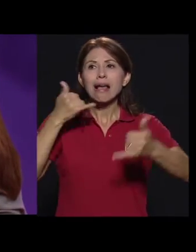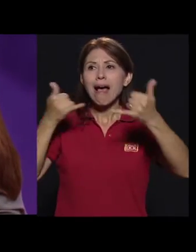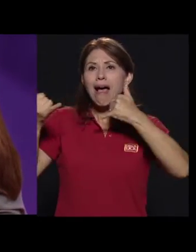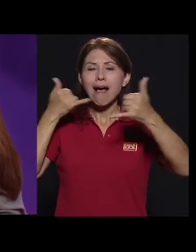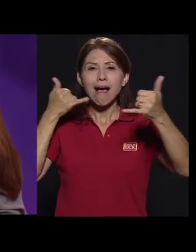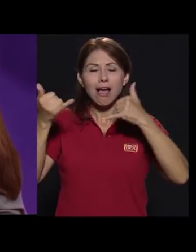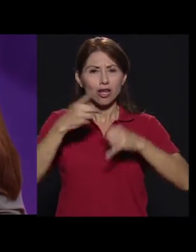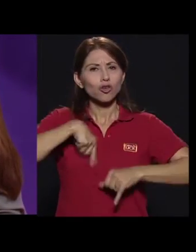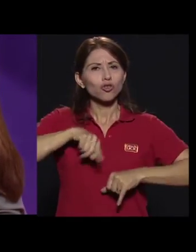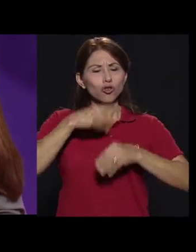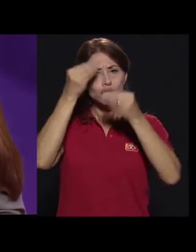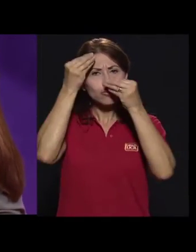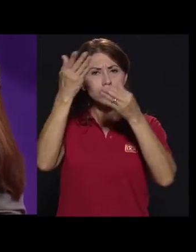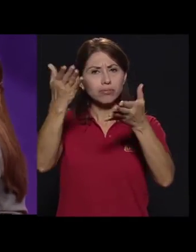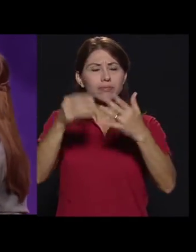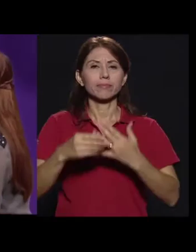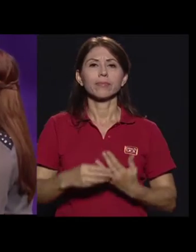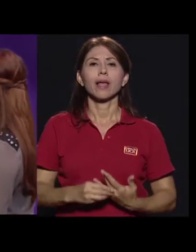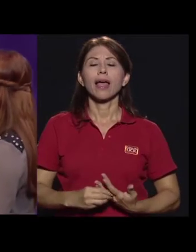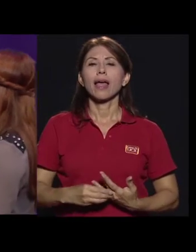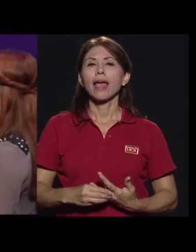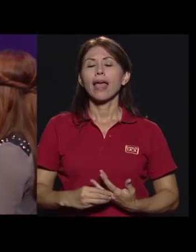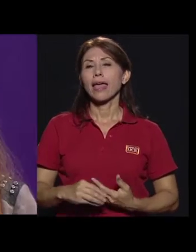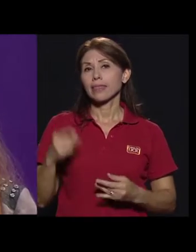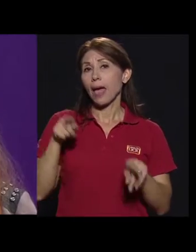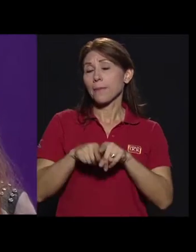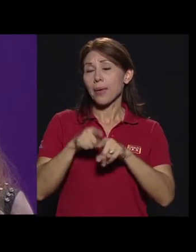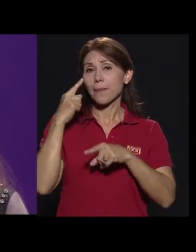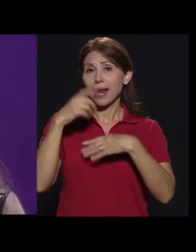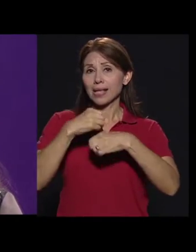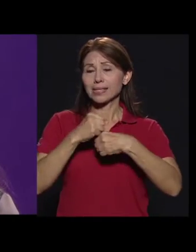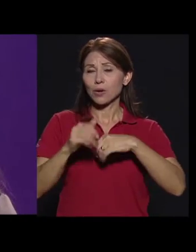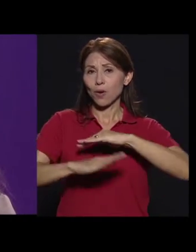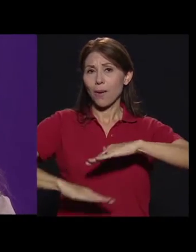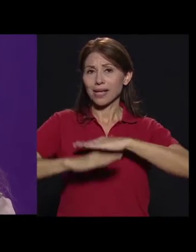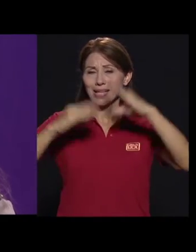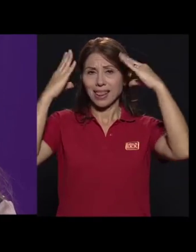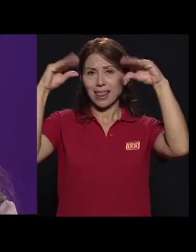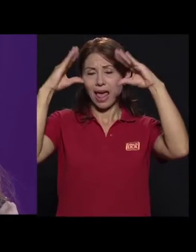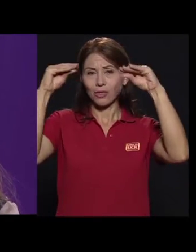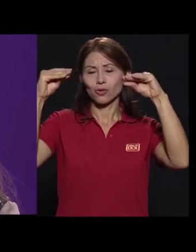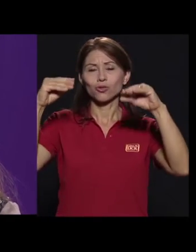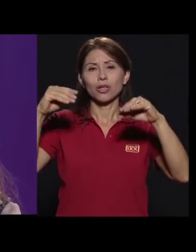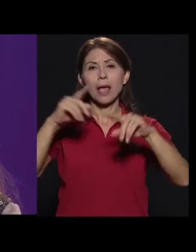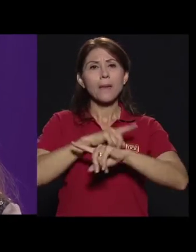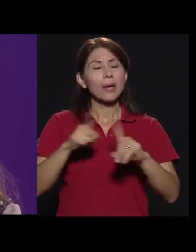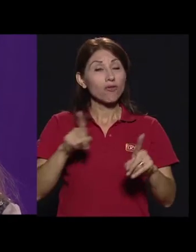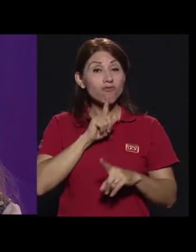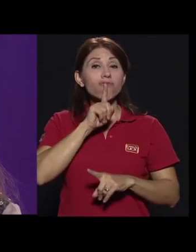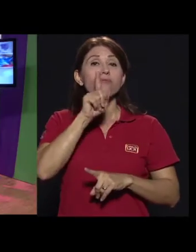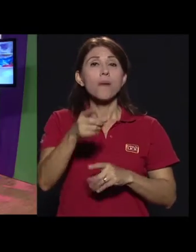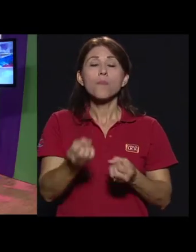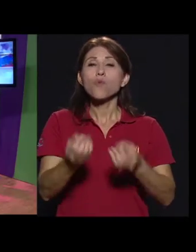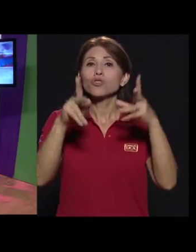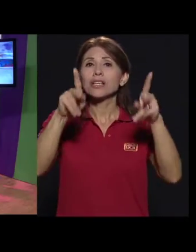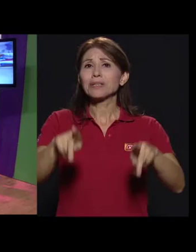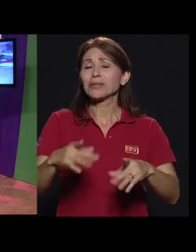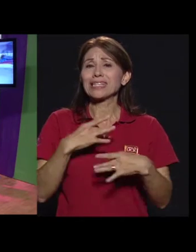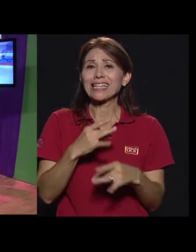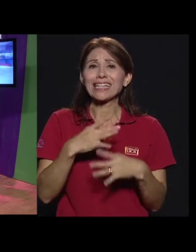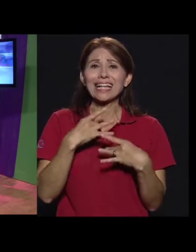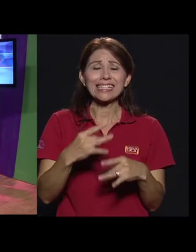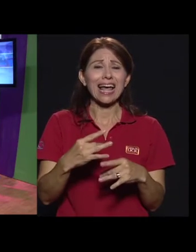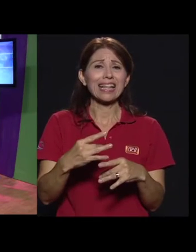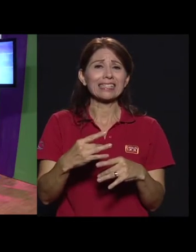todo para solventar, correcto, una base de datos grande. Y han sido muchas las personas interesadas, los